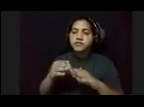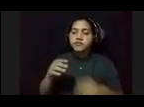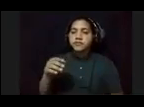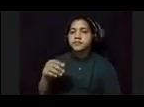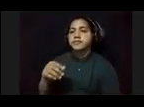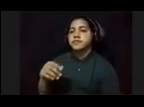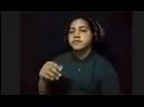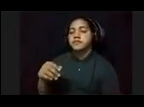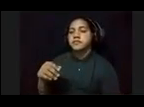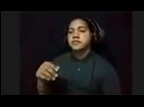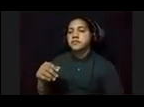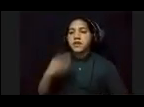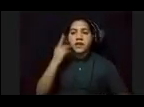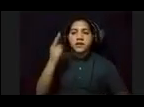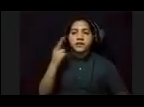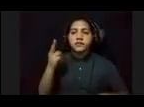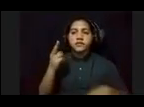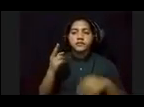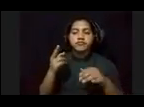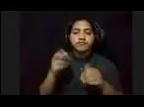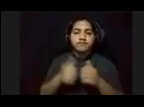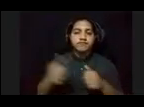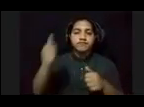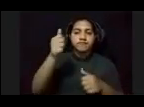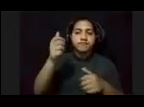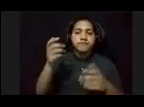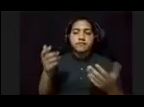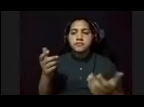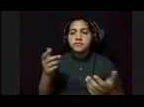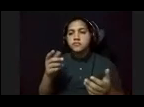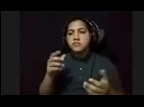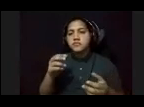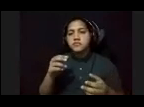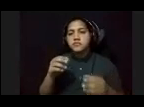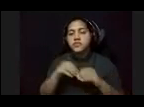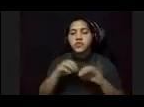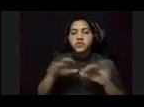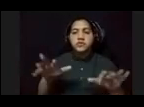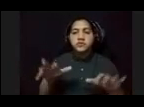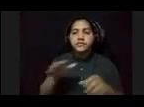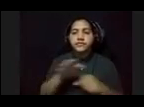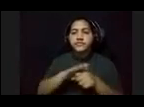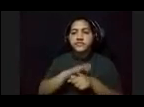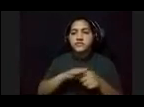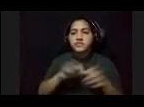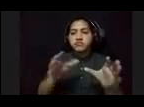han atribuido que en los alrededores de la población se formasen algunas barriadas